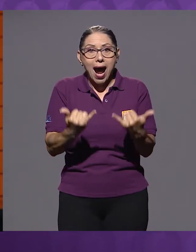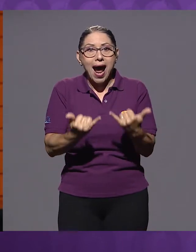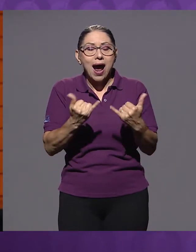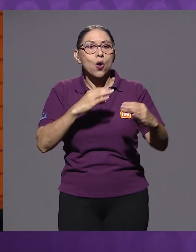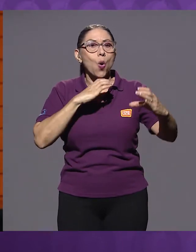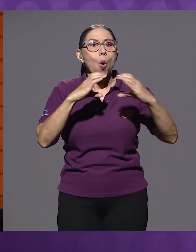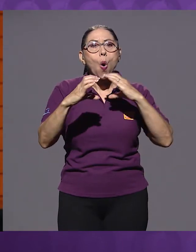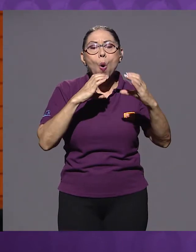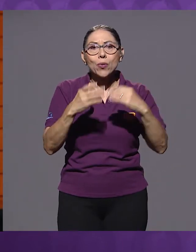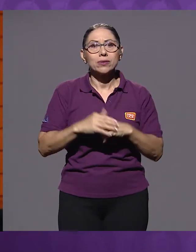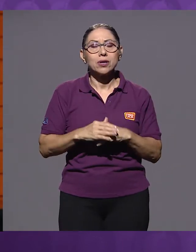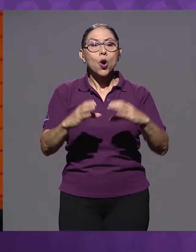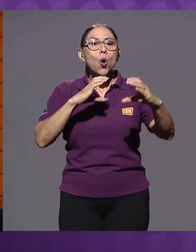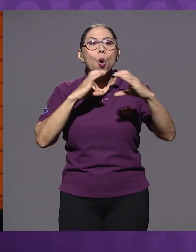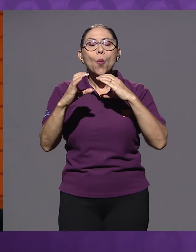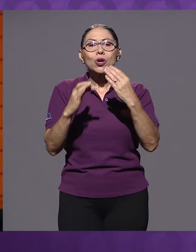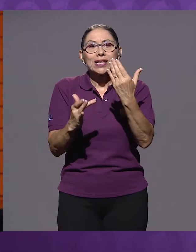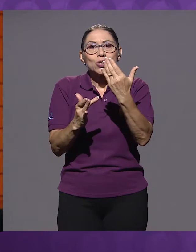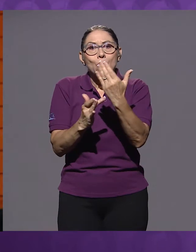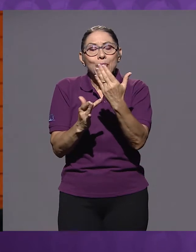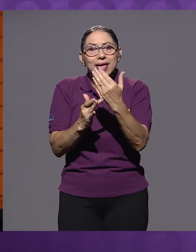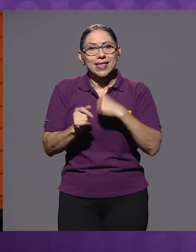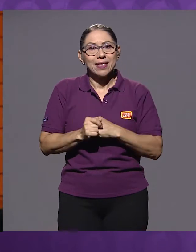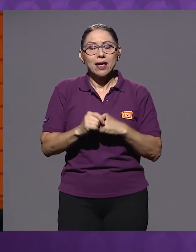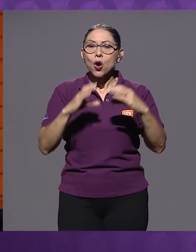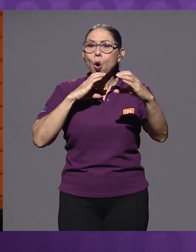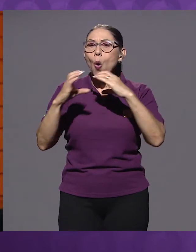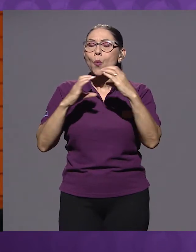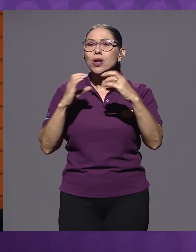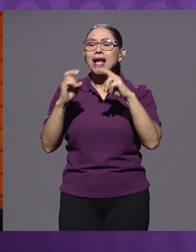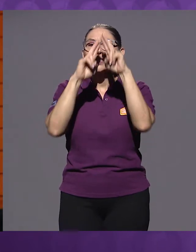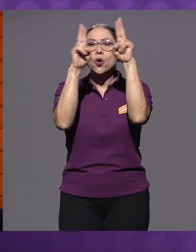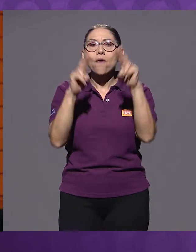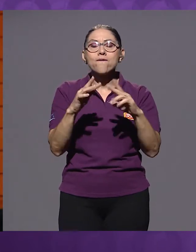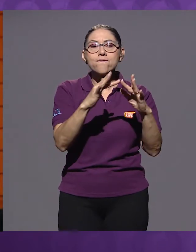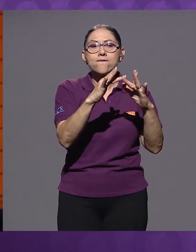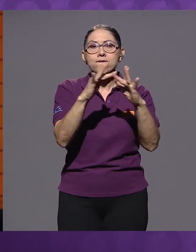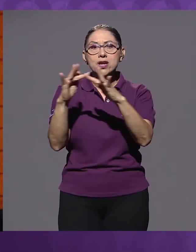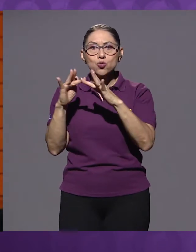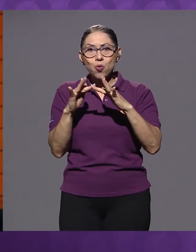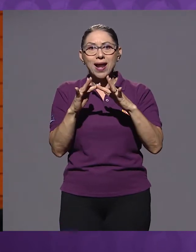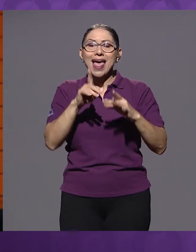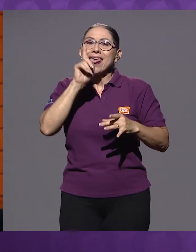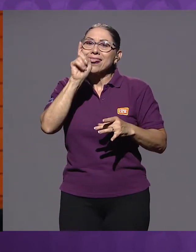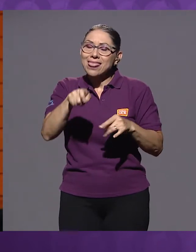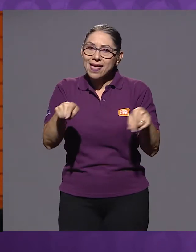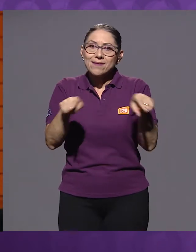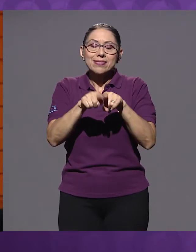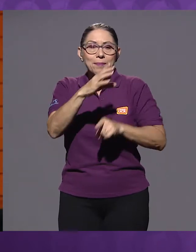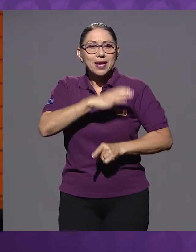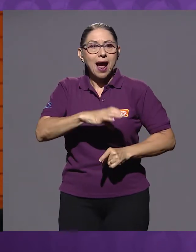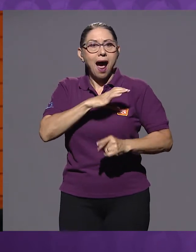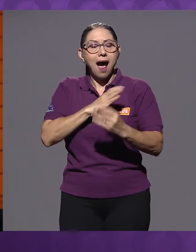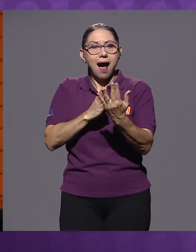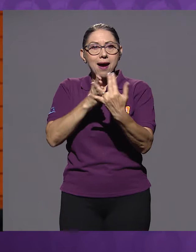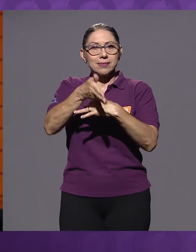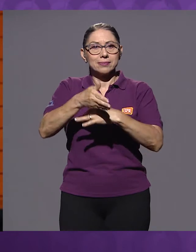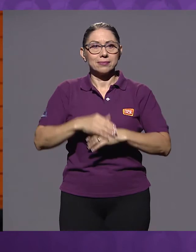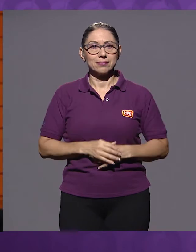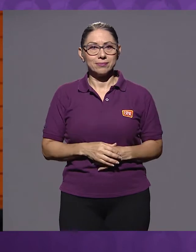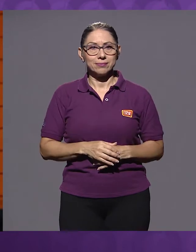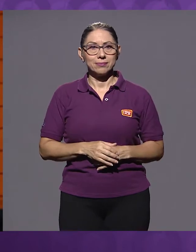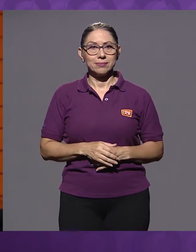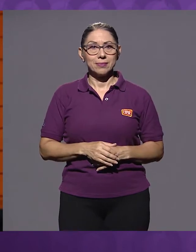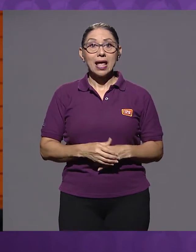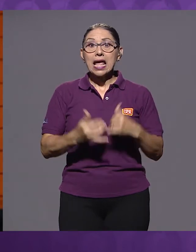digital, la comunicación virtual, tiene que tener también igual parámetros de accesibilidad. Y aquí